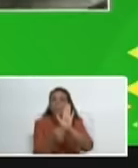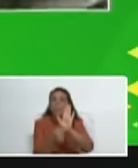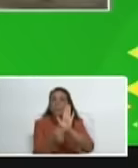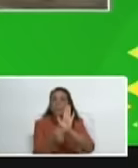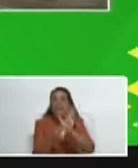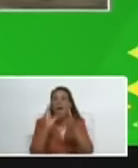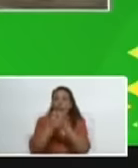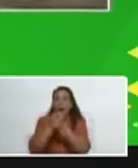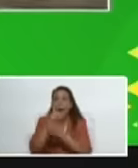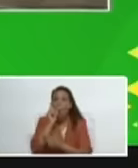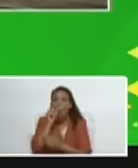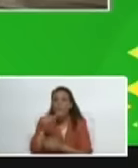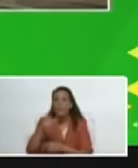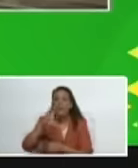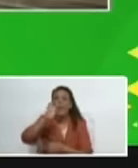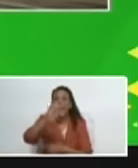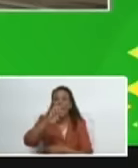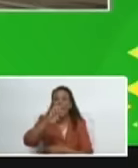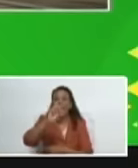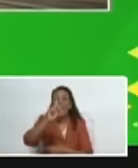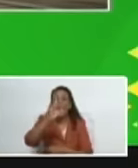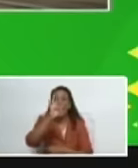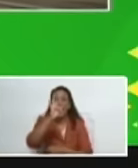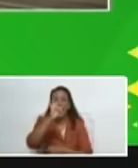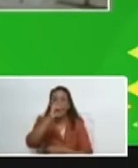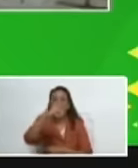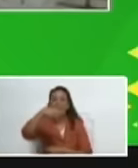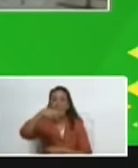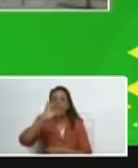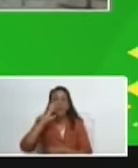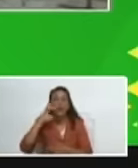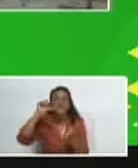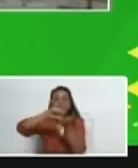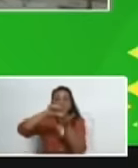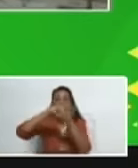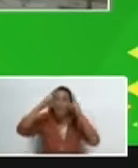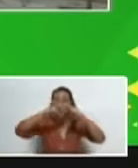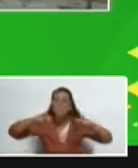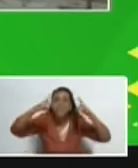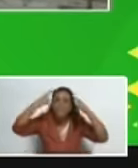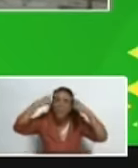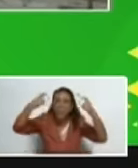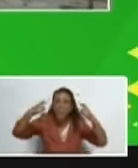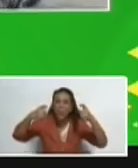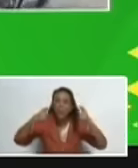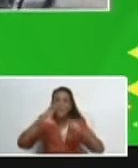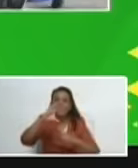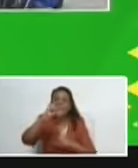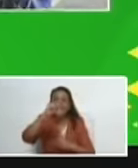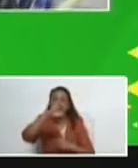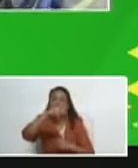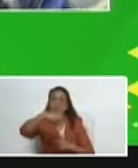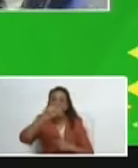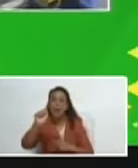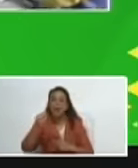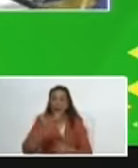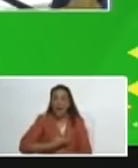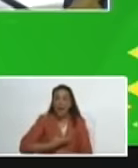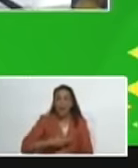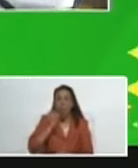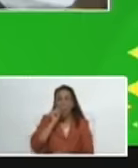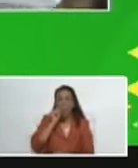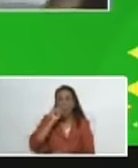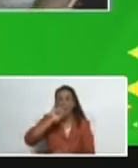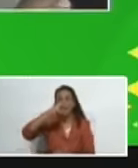el compañero Eric Martínez, director ejecutivo del Centro Nacional de Investigación CENIPA, nuestro alcalde del municipio Miranda,